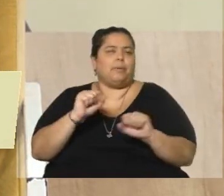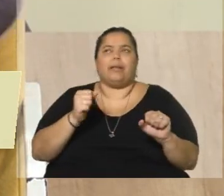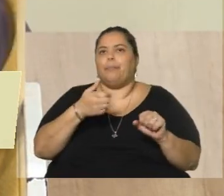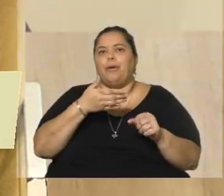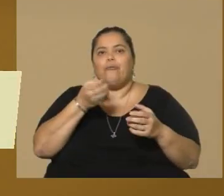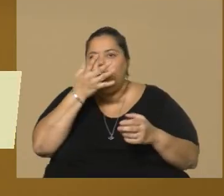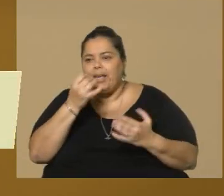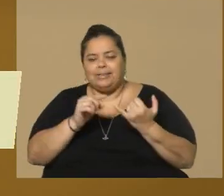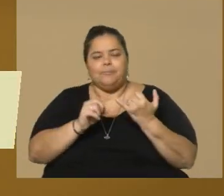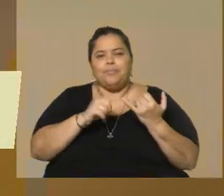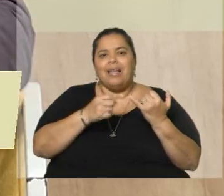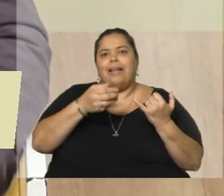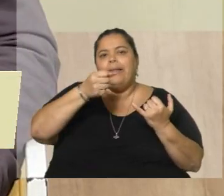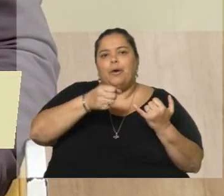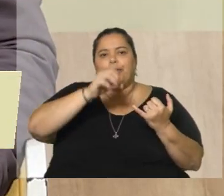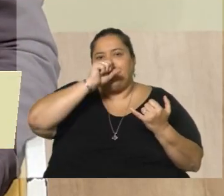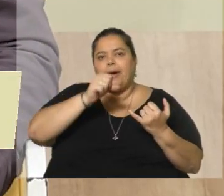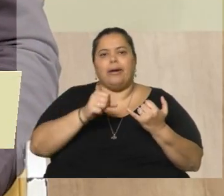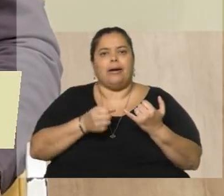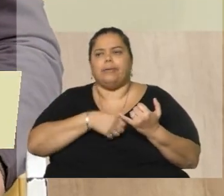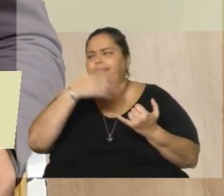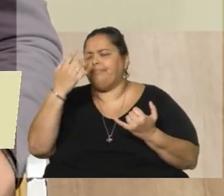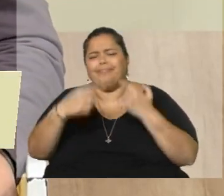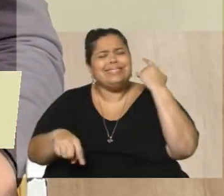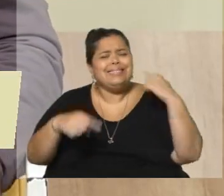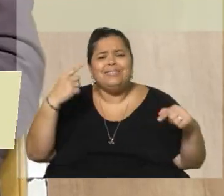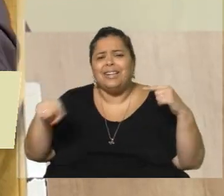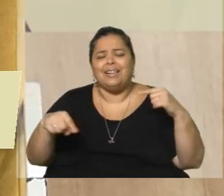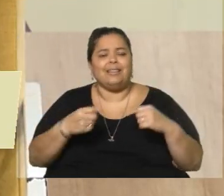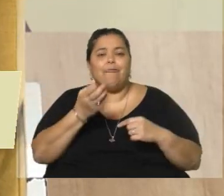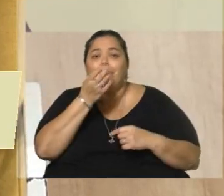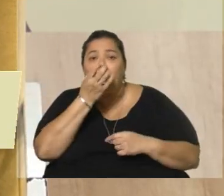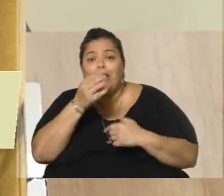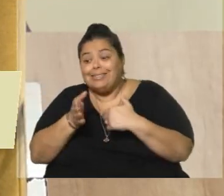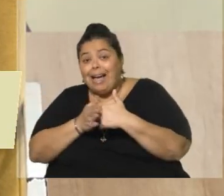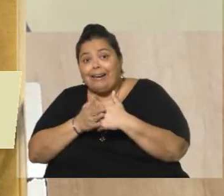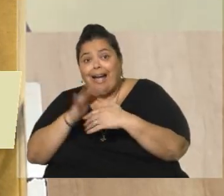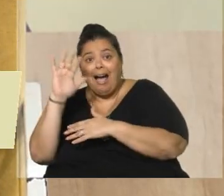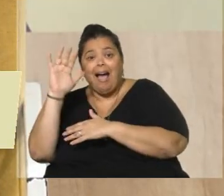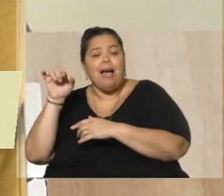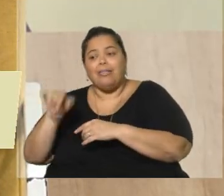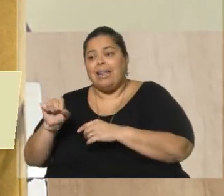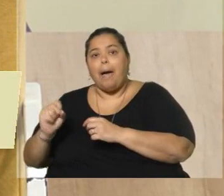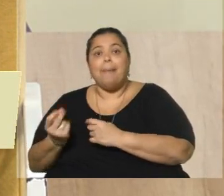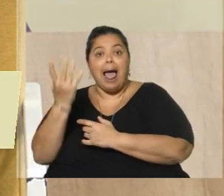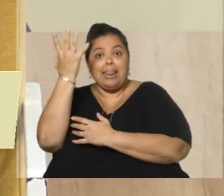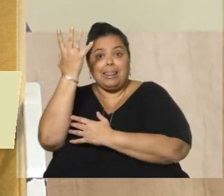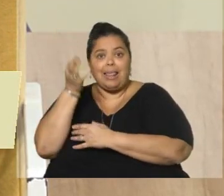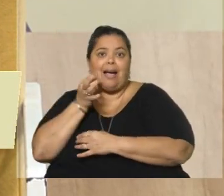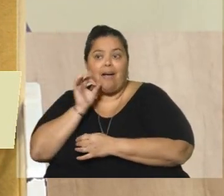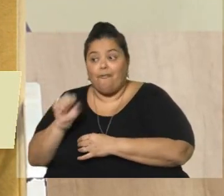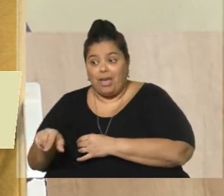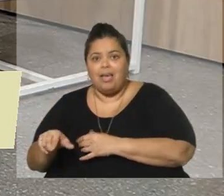Flores no sé cualquier no sé las flores silvestres que crecen cerca de donde se crece el